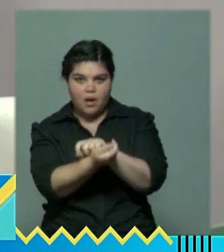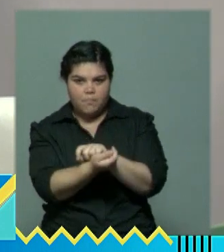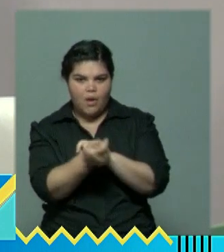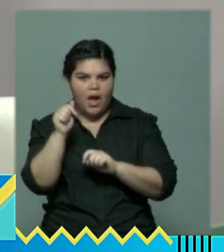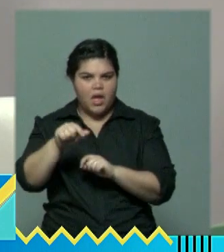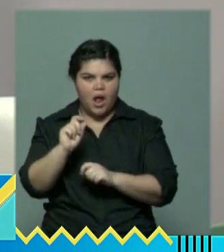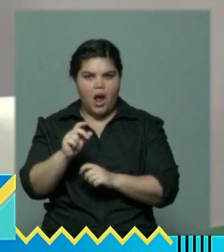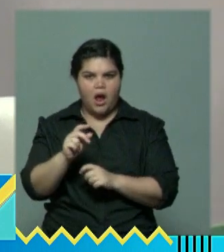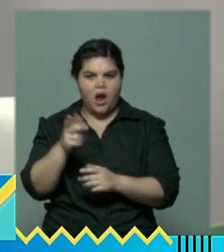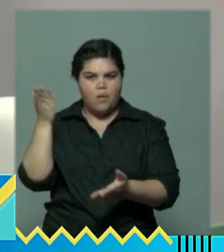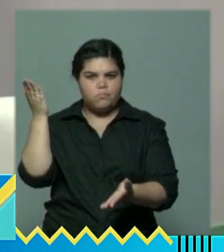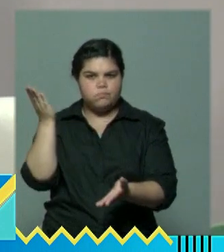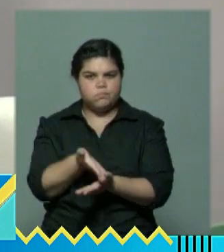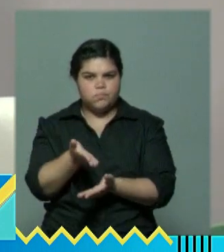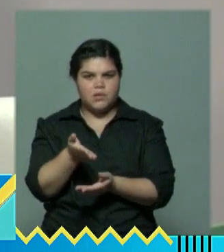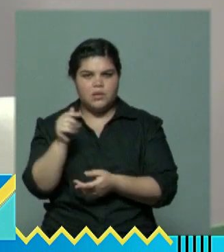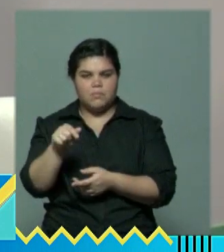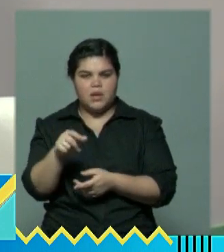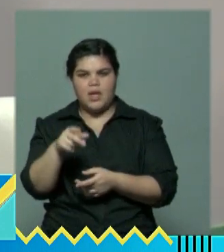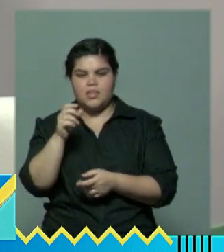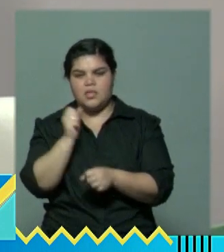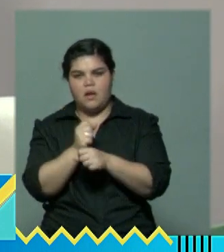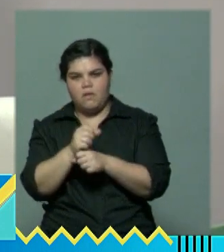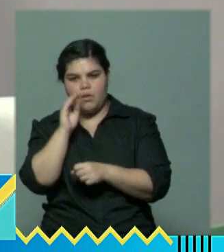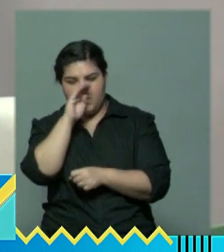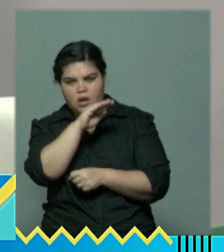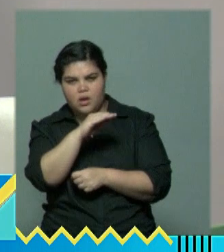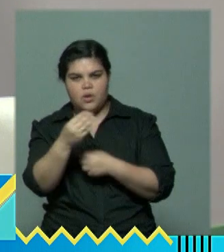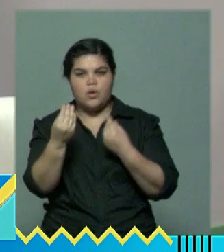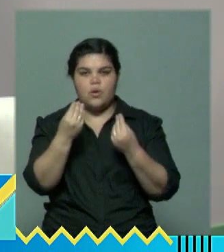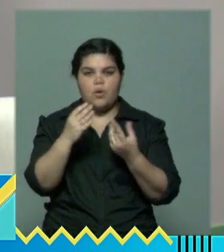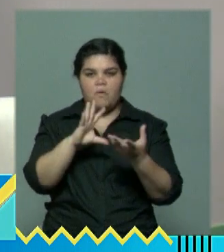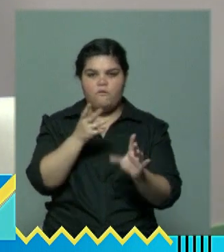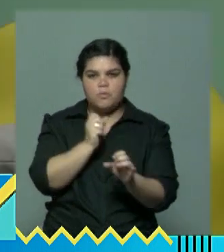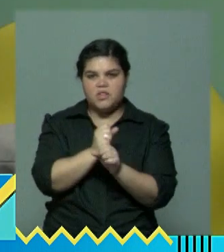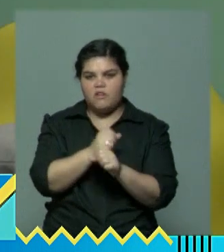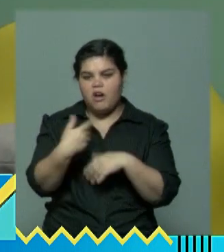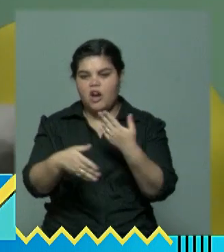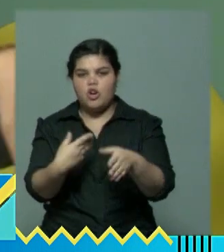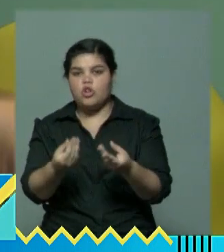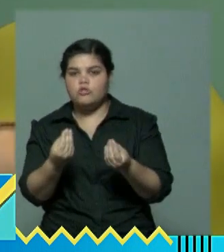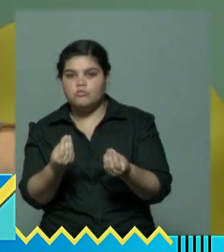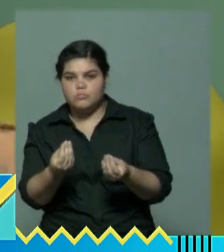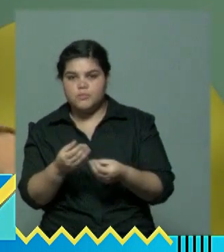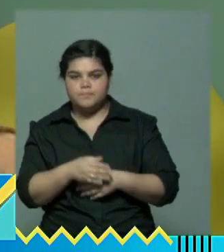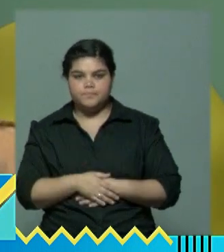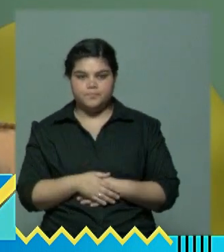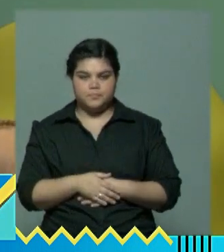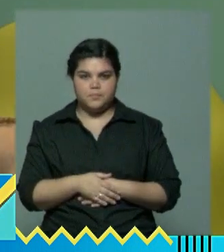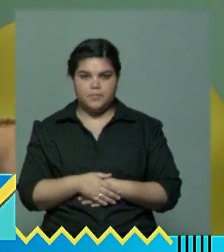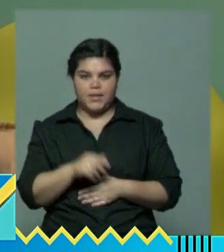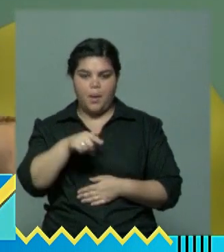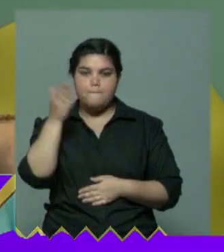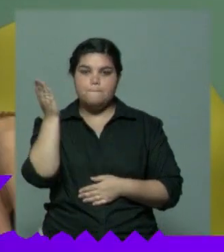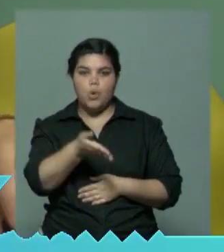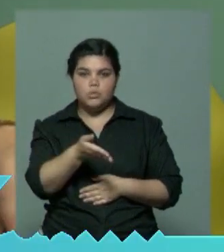algún aumento en la penalidad cuando se descubre el trabajo en negro, o cómo se está trabajando y cómo se va a trabajar. A ver, la condonación de la multa va a